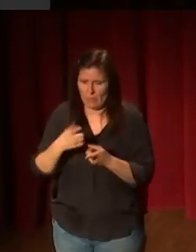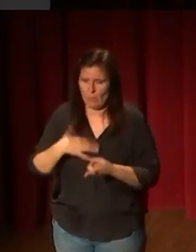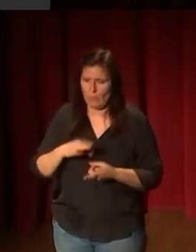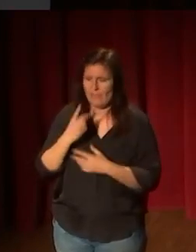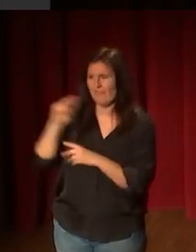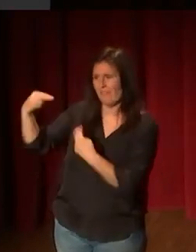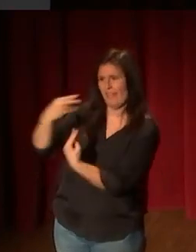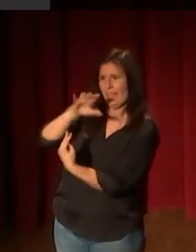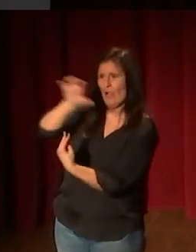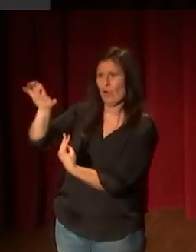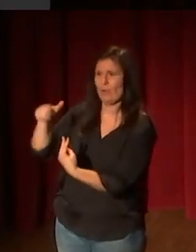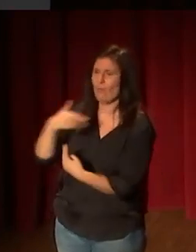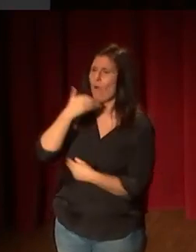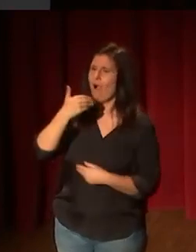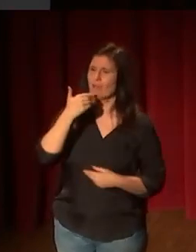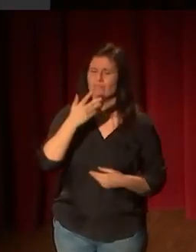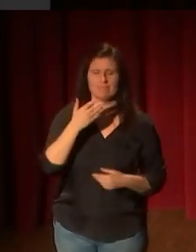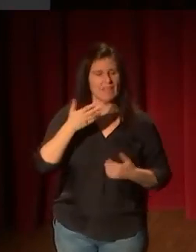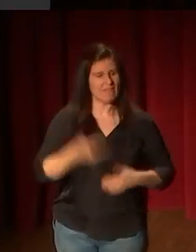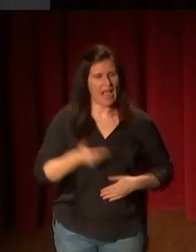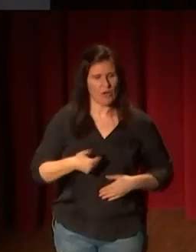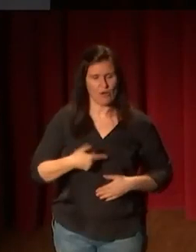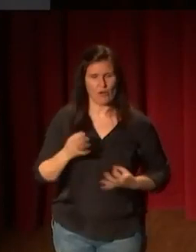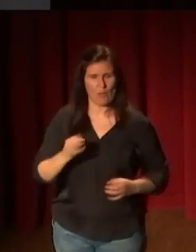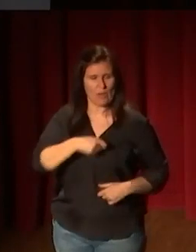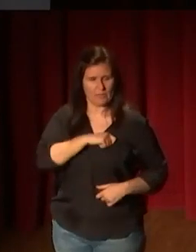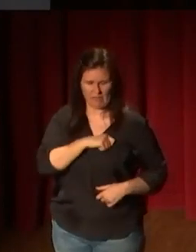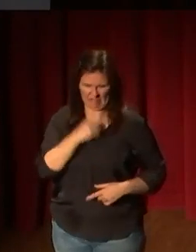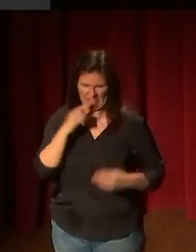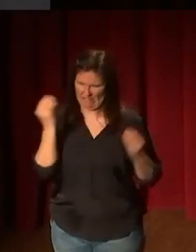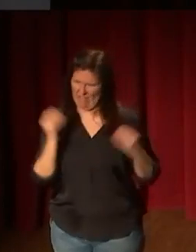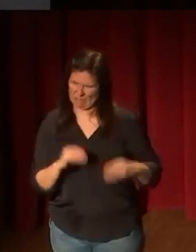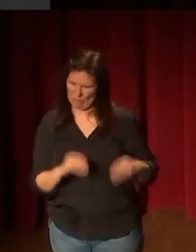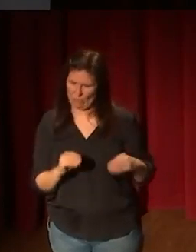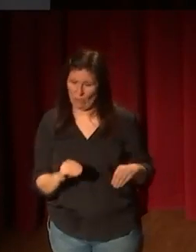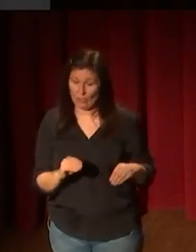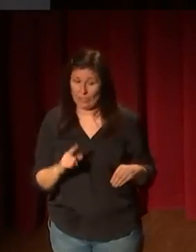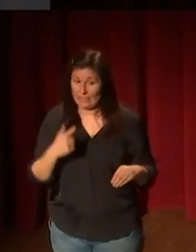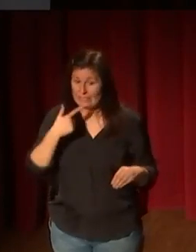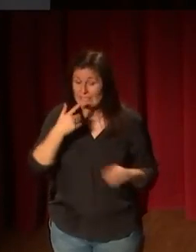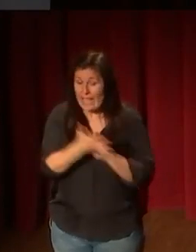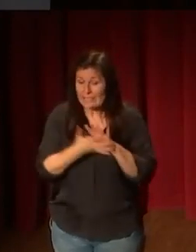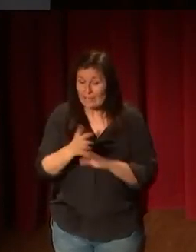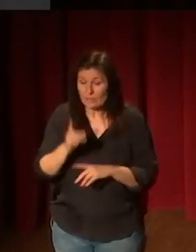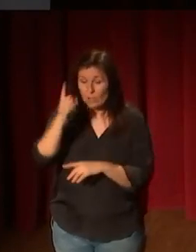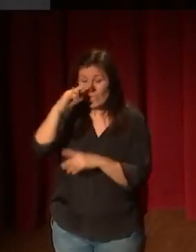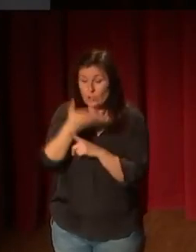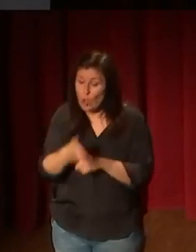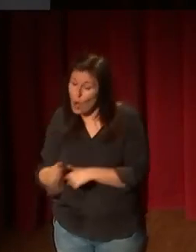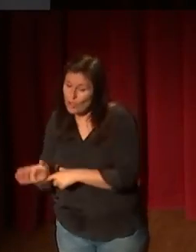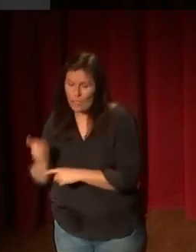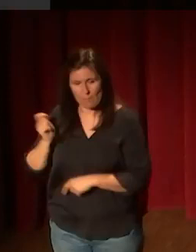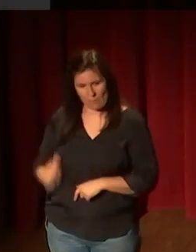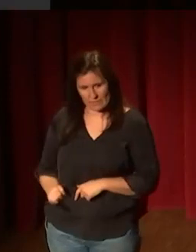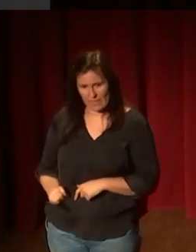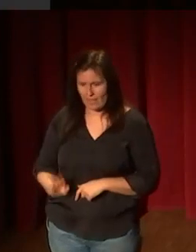como un argumento de valorizar la española dice es un absurdo les hago notar que él ya está hablando de un toreo profesionalizado ya no